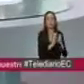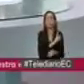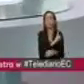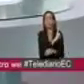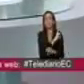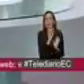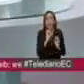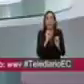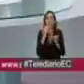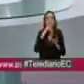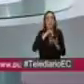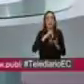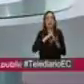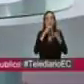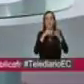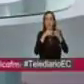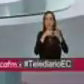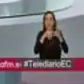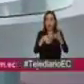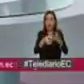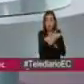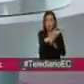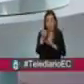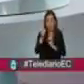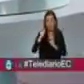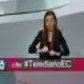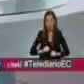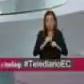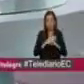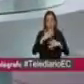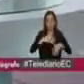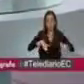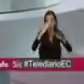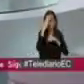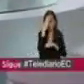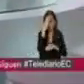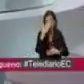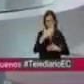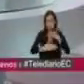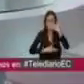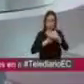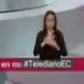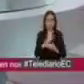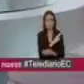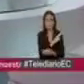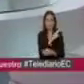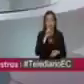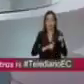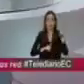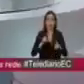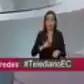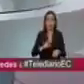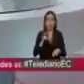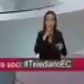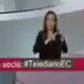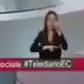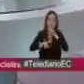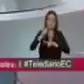reorientar en recursos económicos ustedes han hecho esta cuantificación lo hemos hecho universidad provincial nos hemos tomado el tiempo y el trabajo